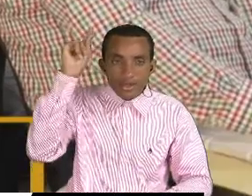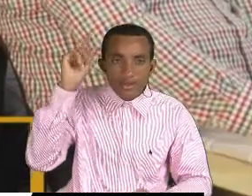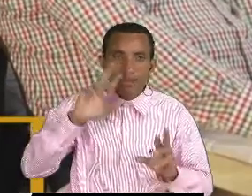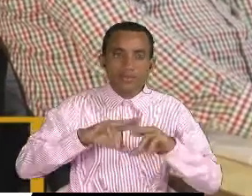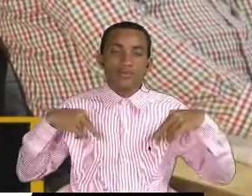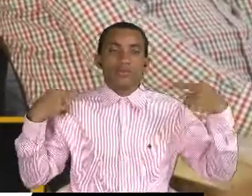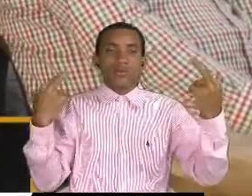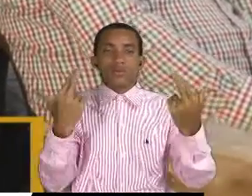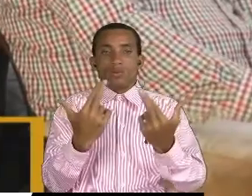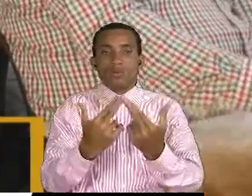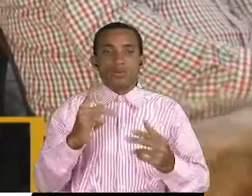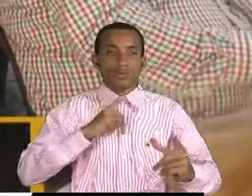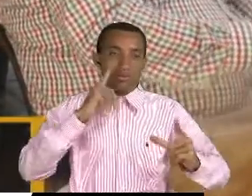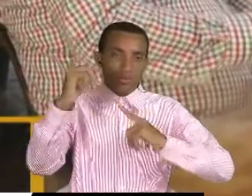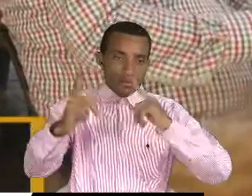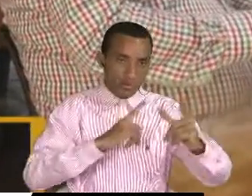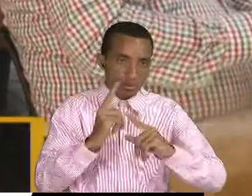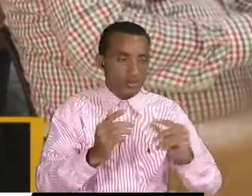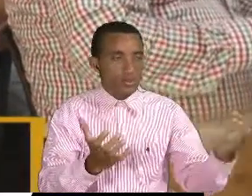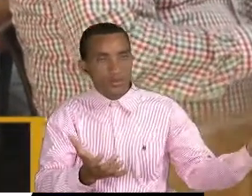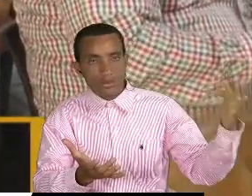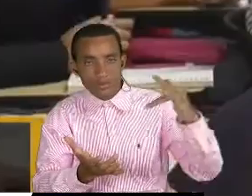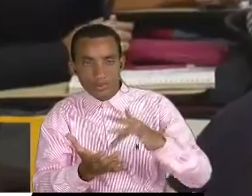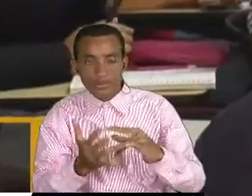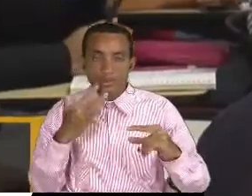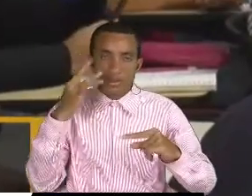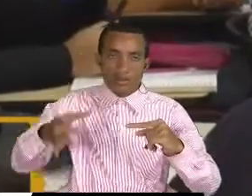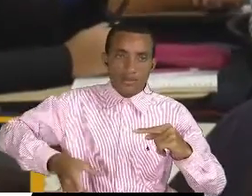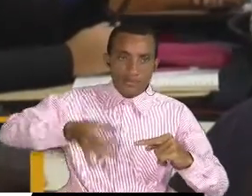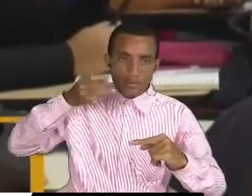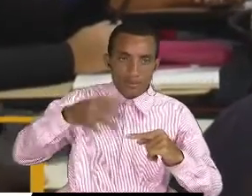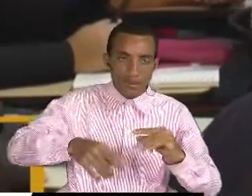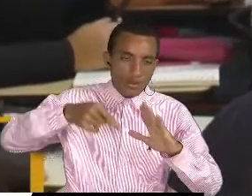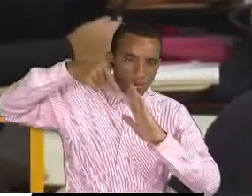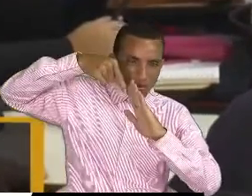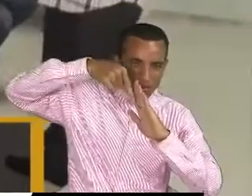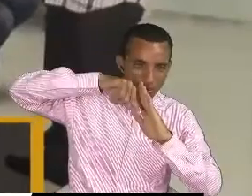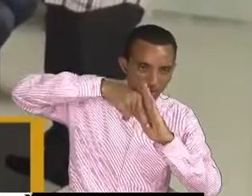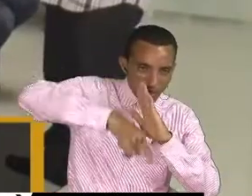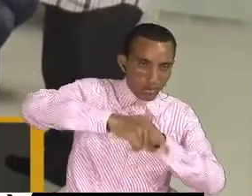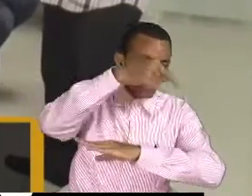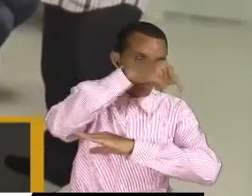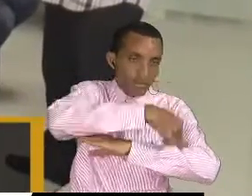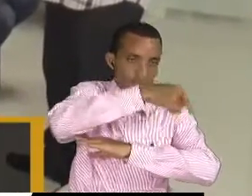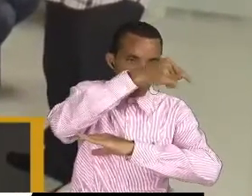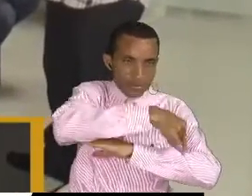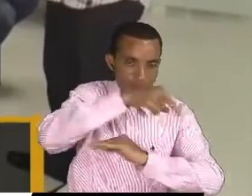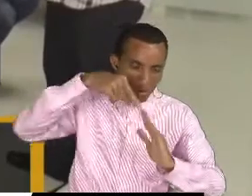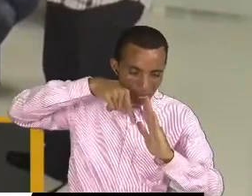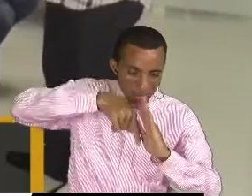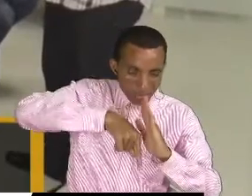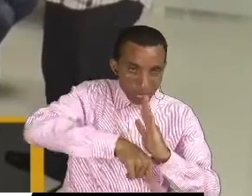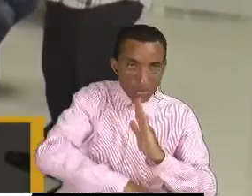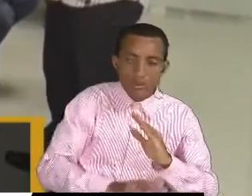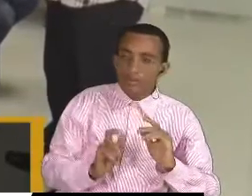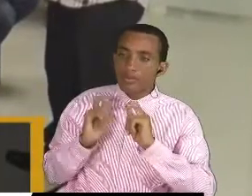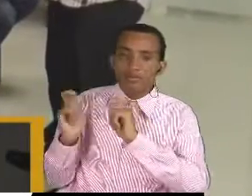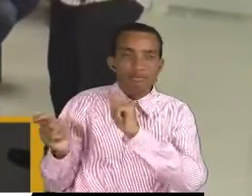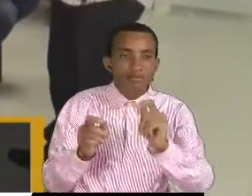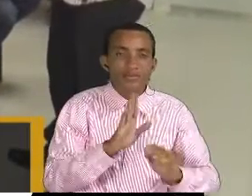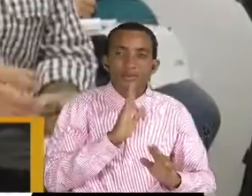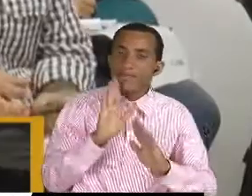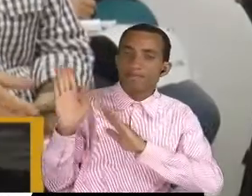los líderes y trabajadores del sector metalmecánica, perforación y producción del municipio, con el objetivo que se designen los representantes de